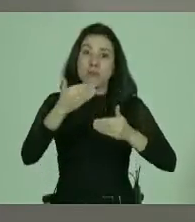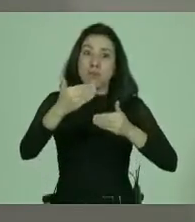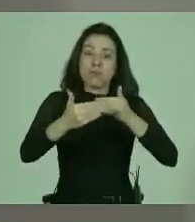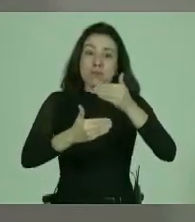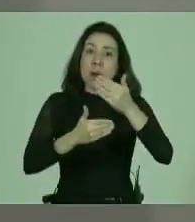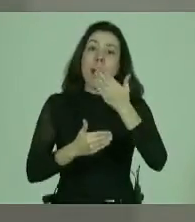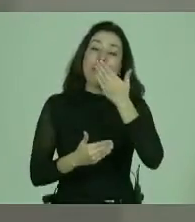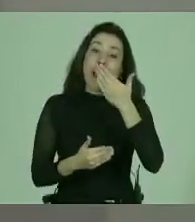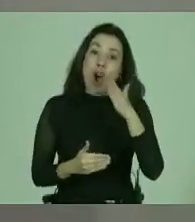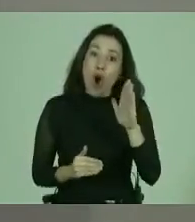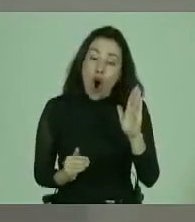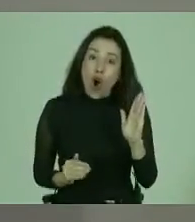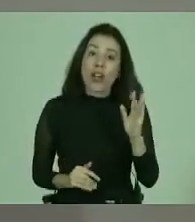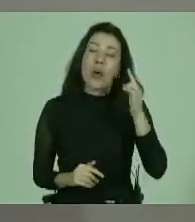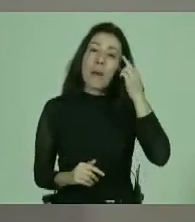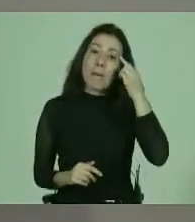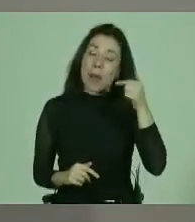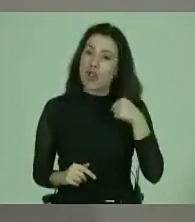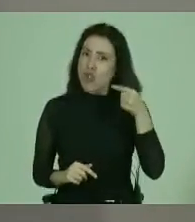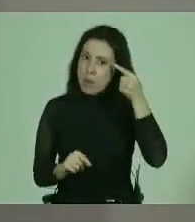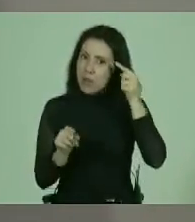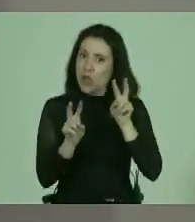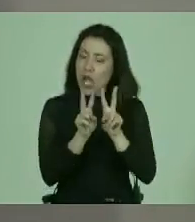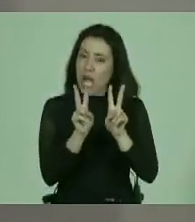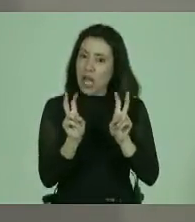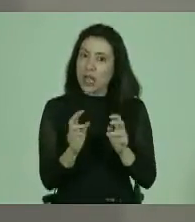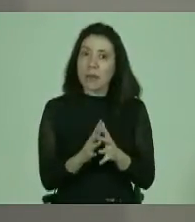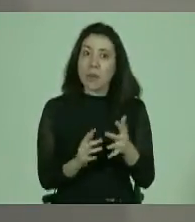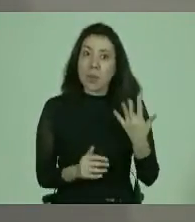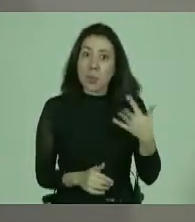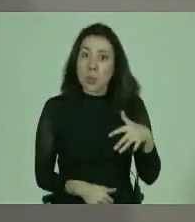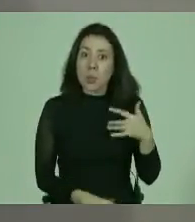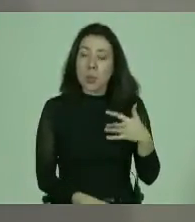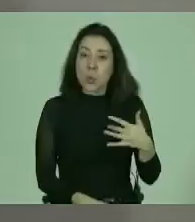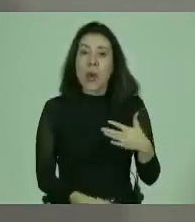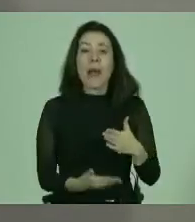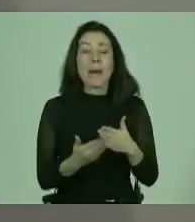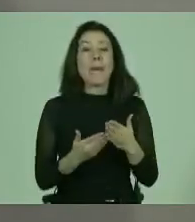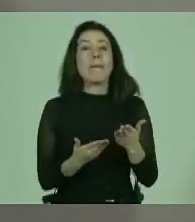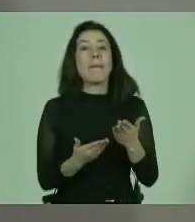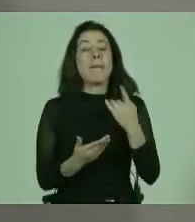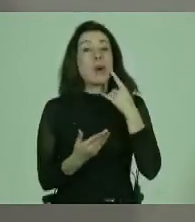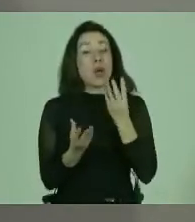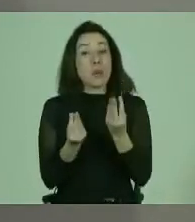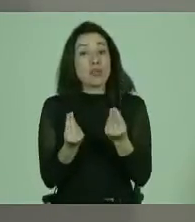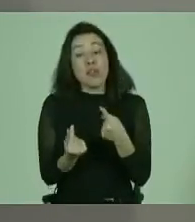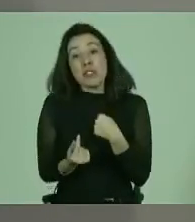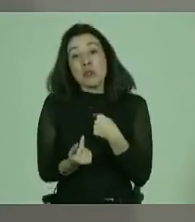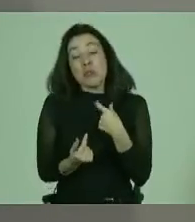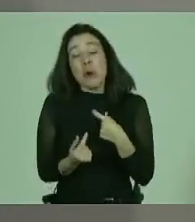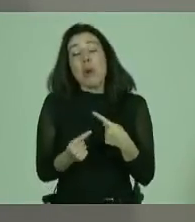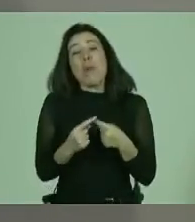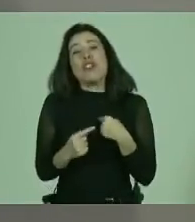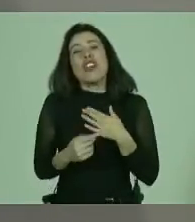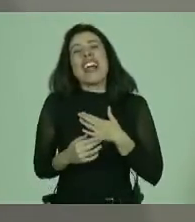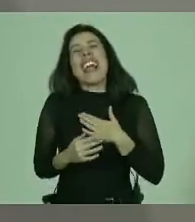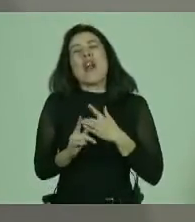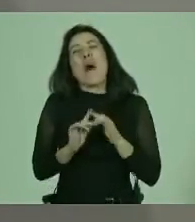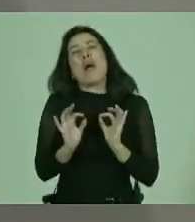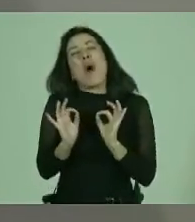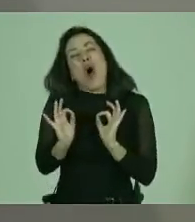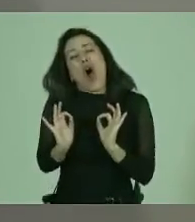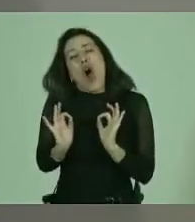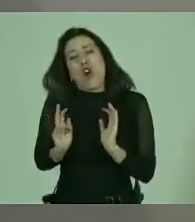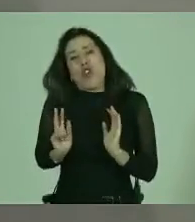pero creo que es un tema muy importante para empezar porque muchas veces uno a base de querer ser políticamente